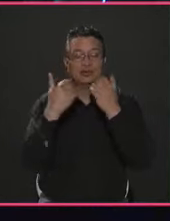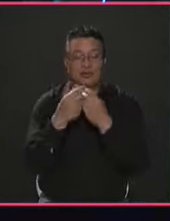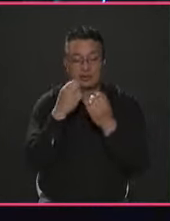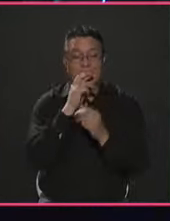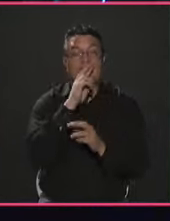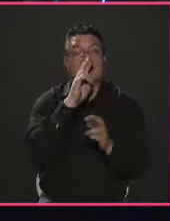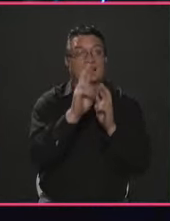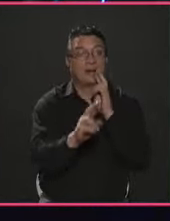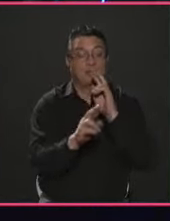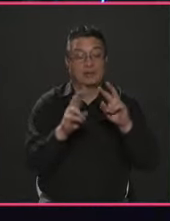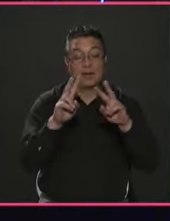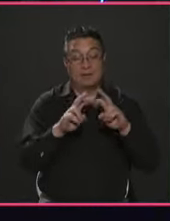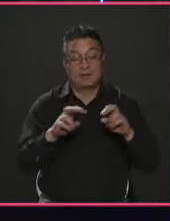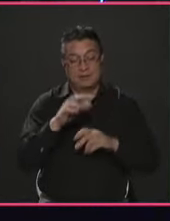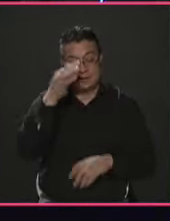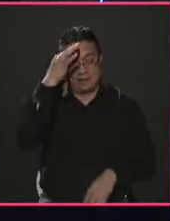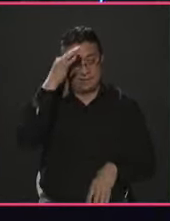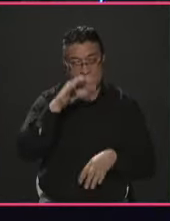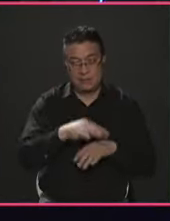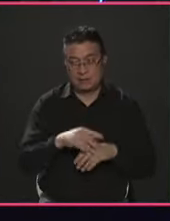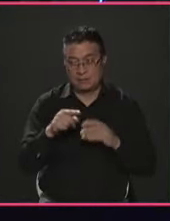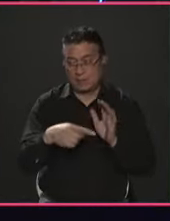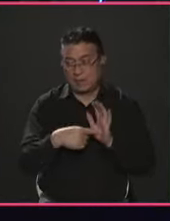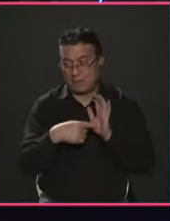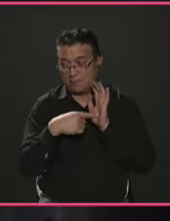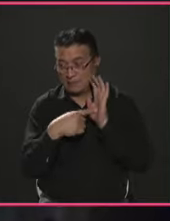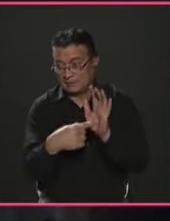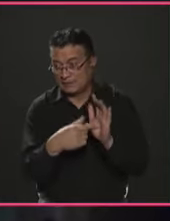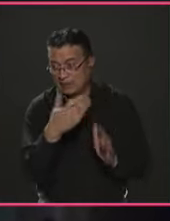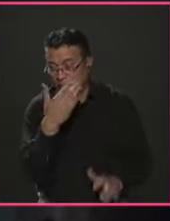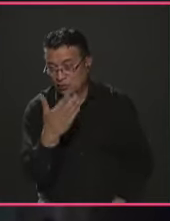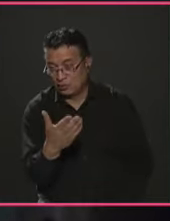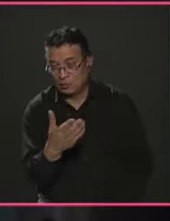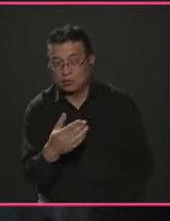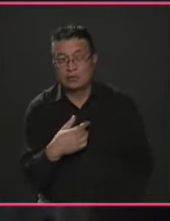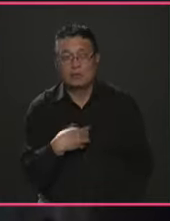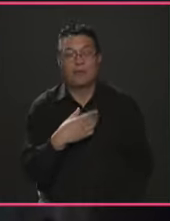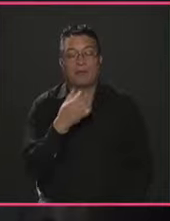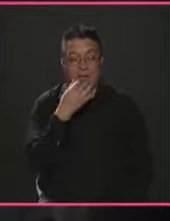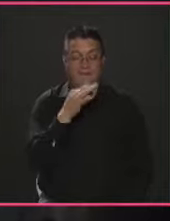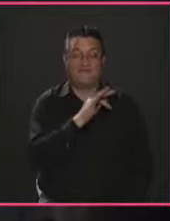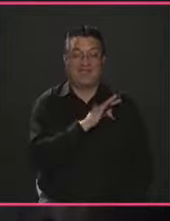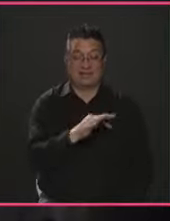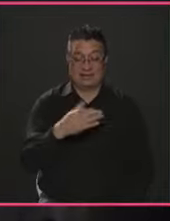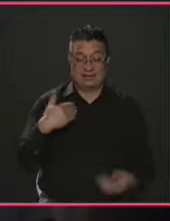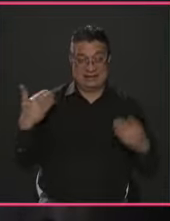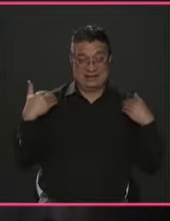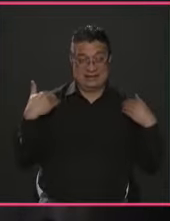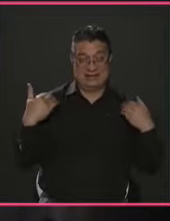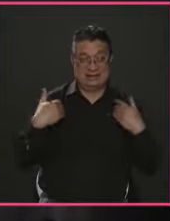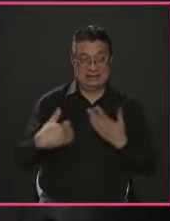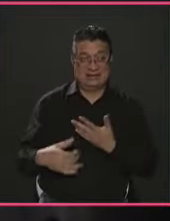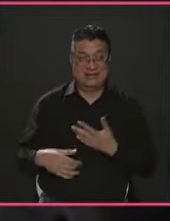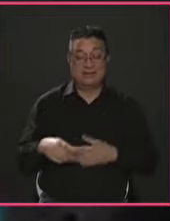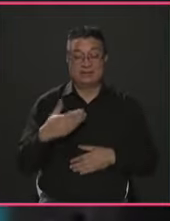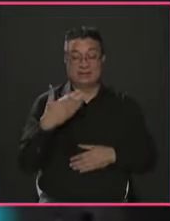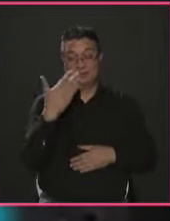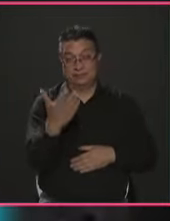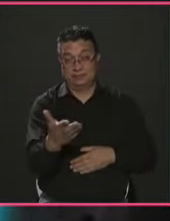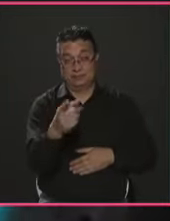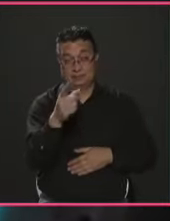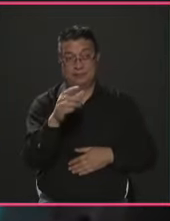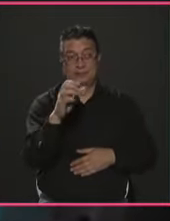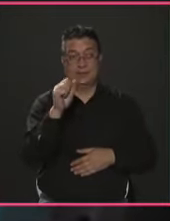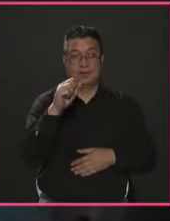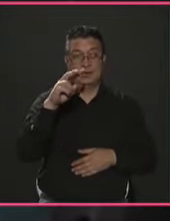no a las investigacion en enfermedades la presentamos la presentamos déjame practicar mi francés dejamos con ustedes a